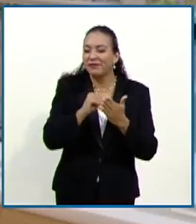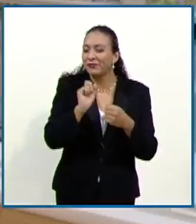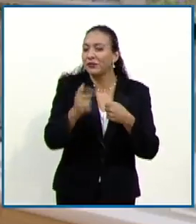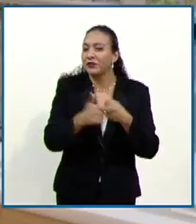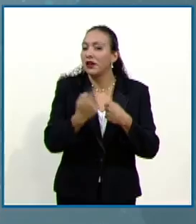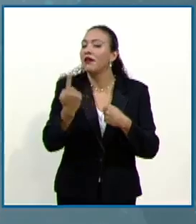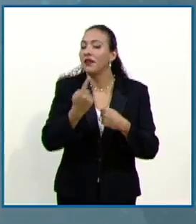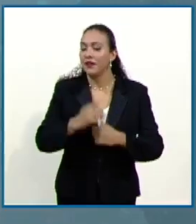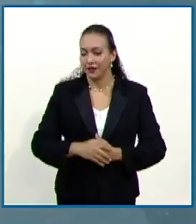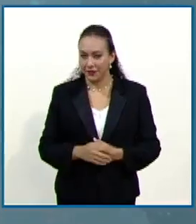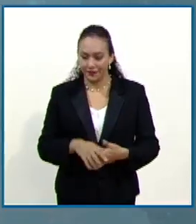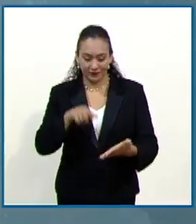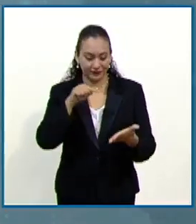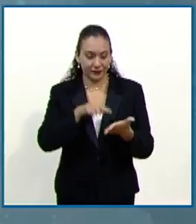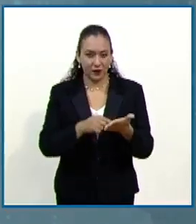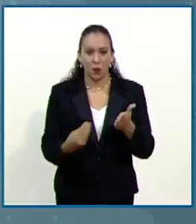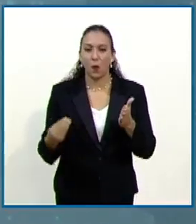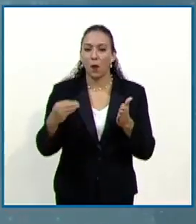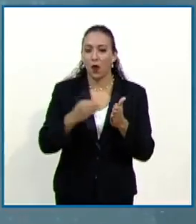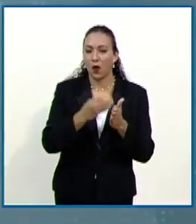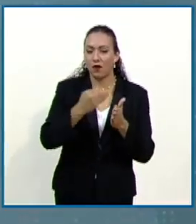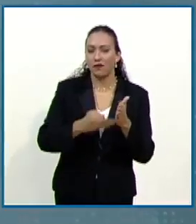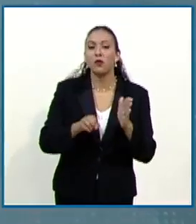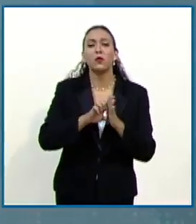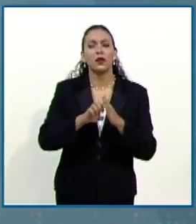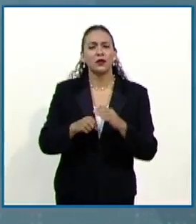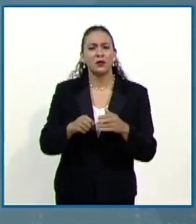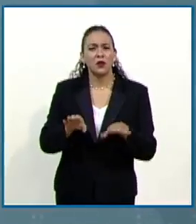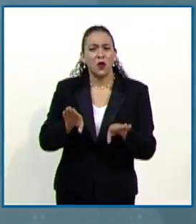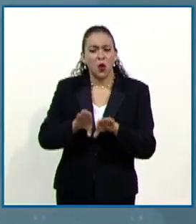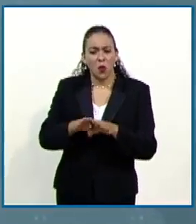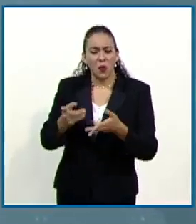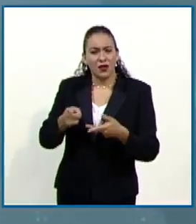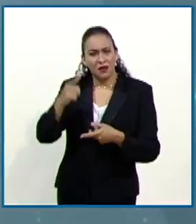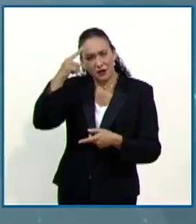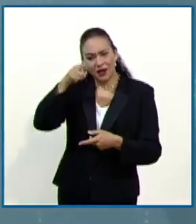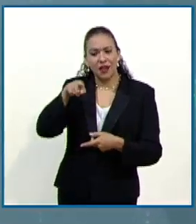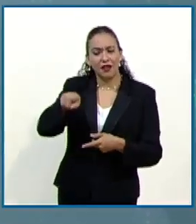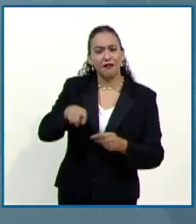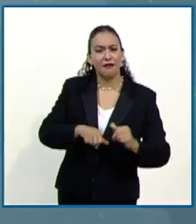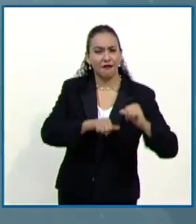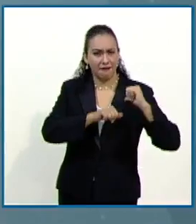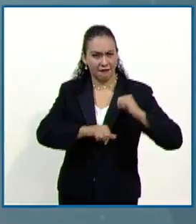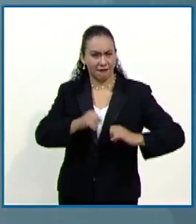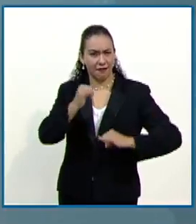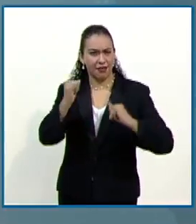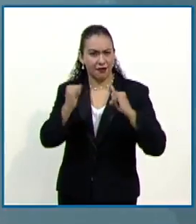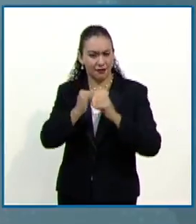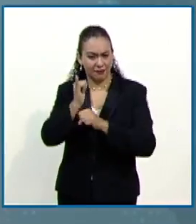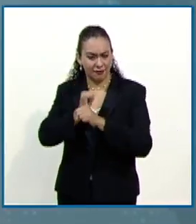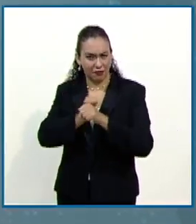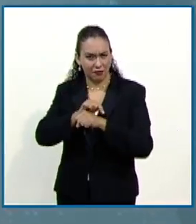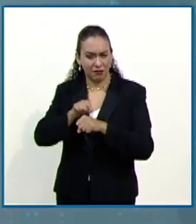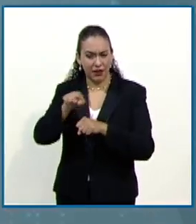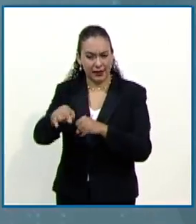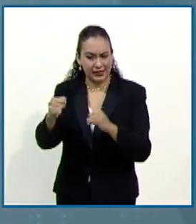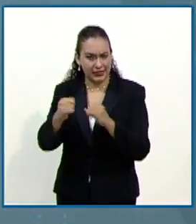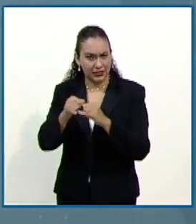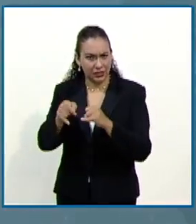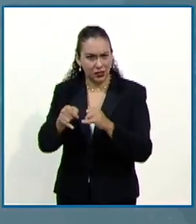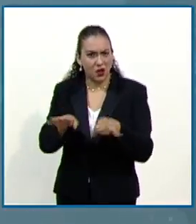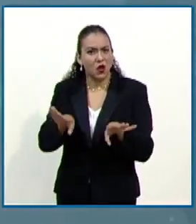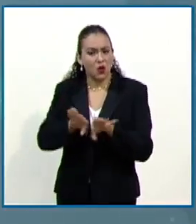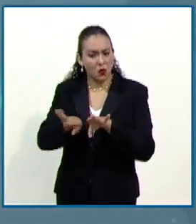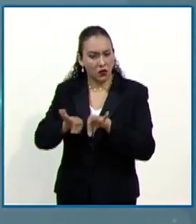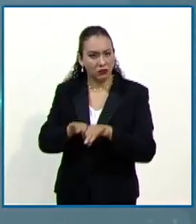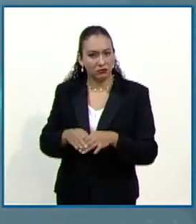justicia, la voluntad y capacidad de las fiscalías para investigar los delitos, aseguró la organización Human Rights Watch. Señala